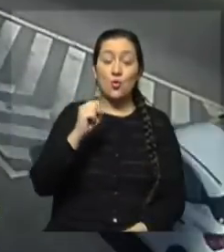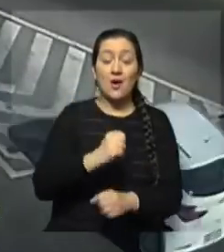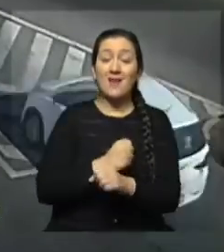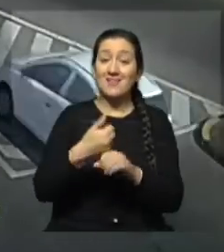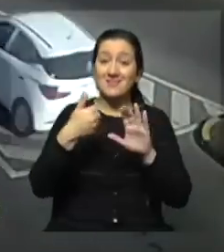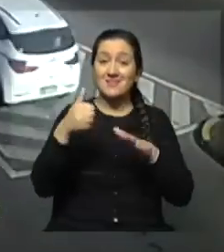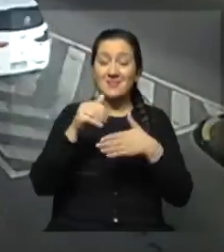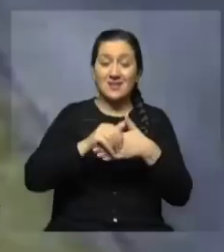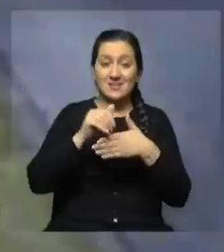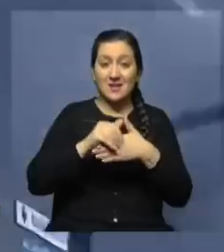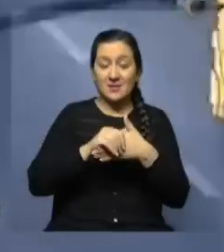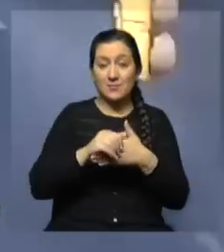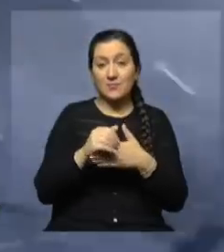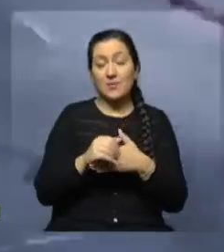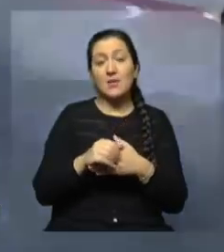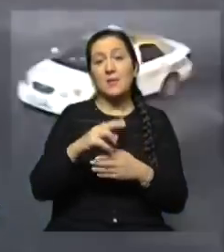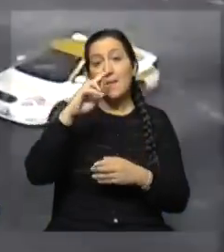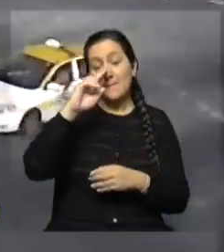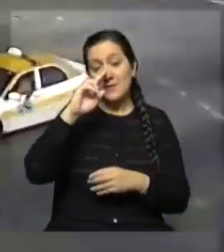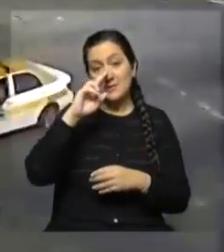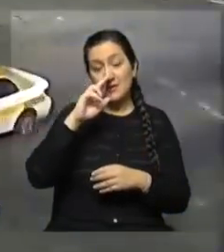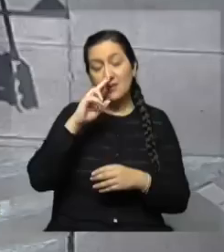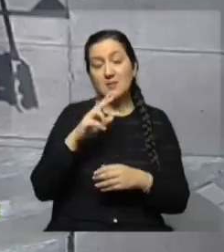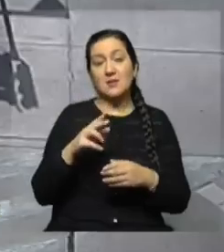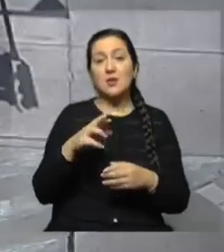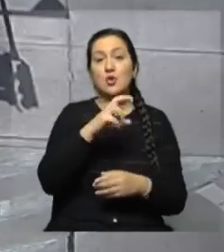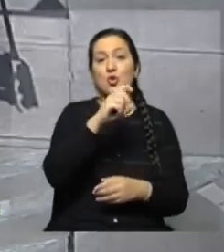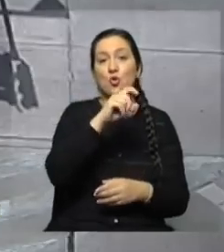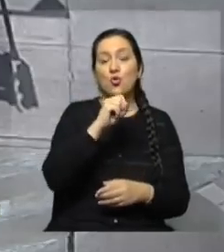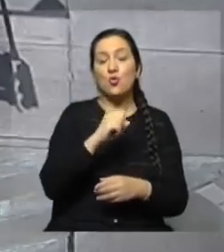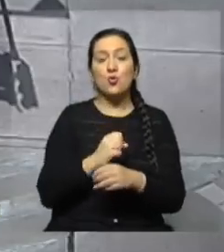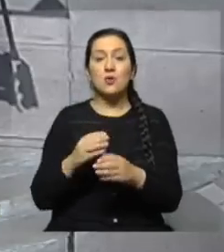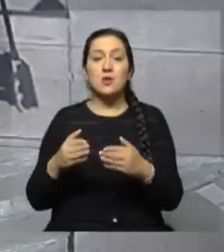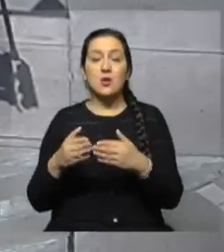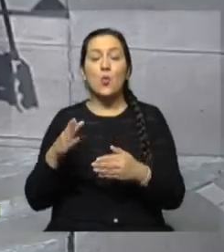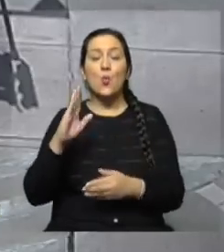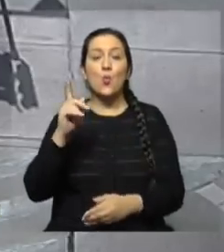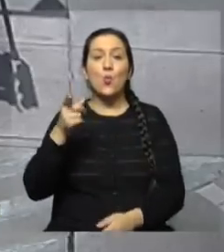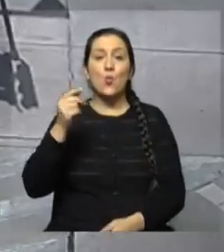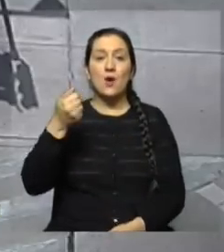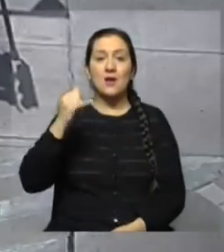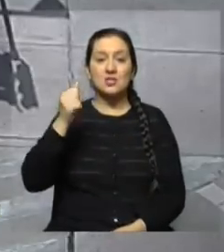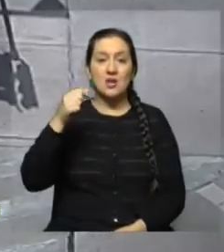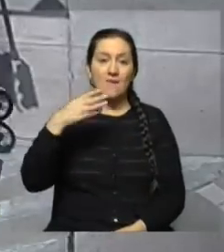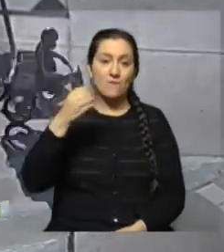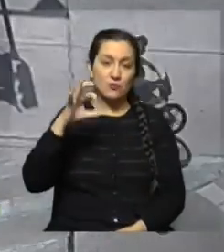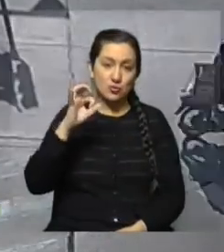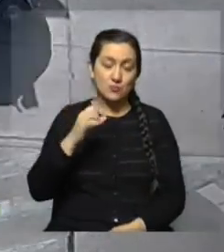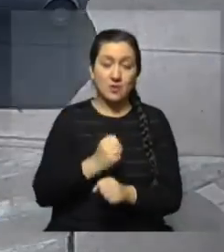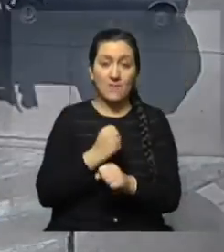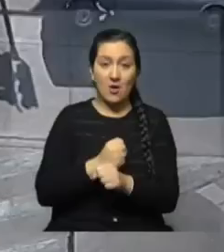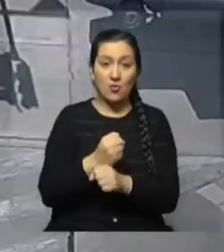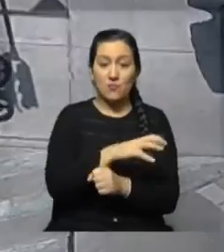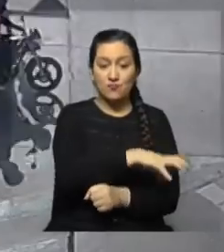por tareas de hormigonado minas entre José Enrique rodó y guayabos por tareas de carga y descarga